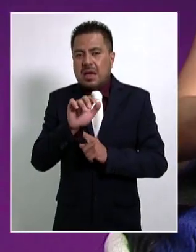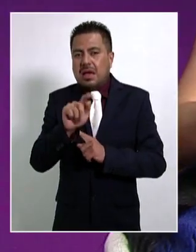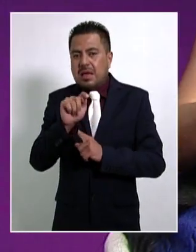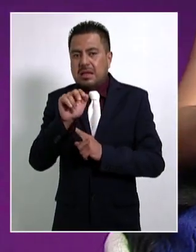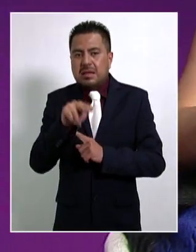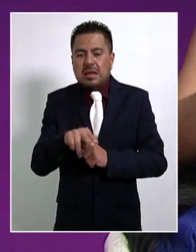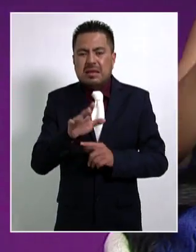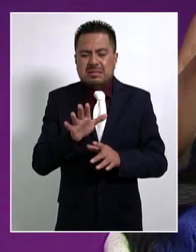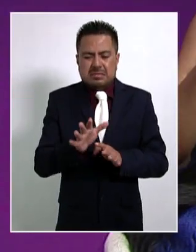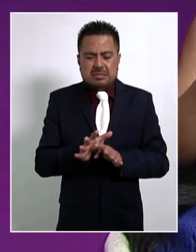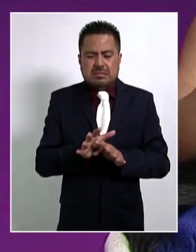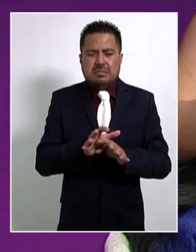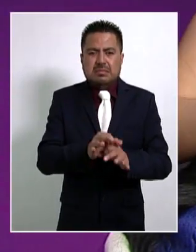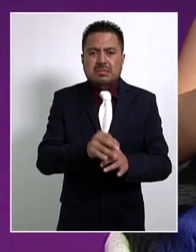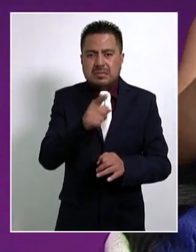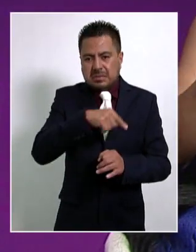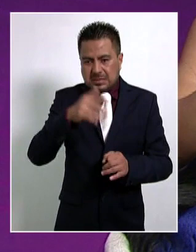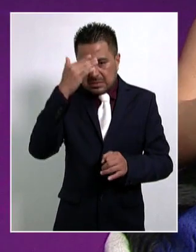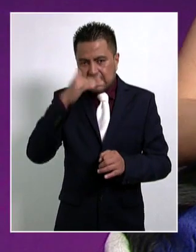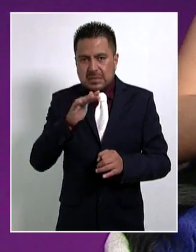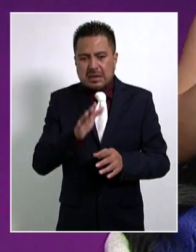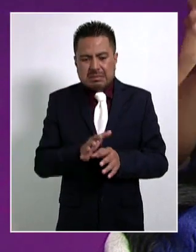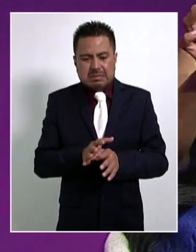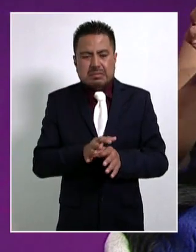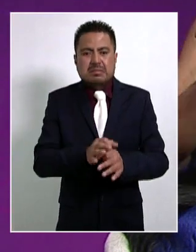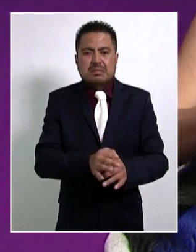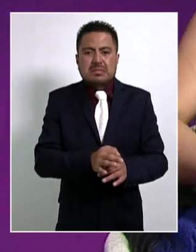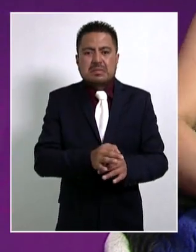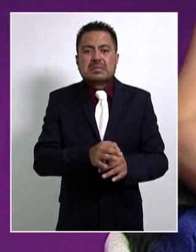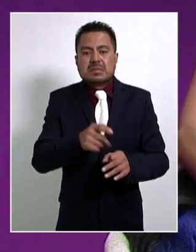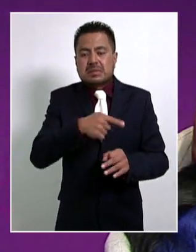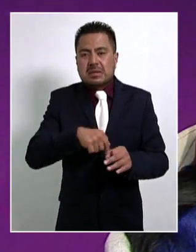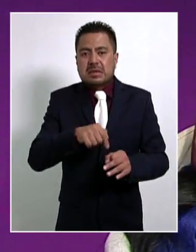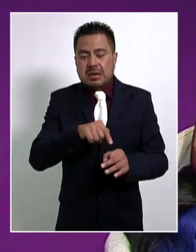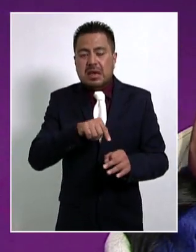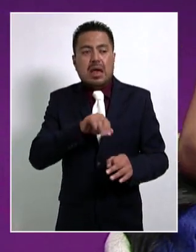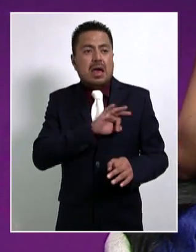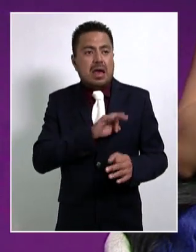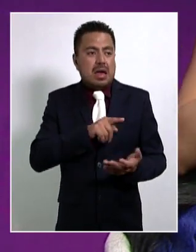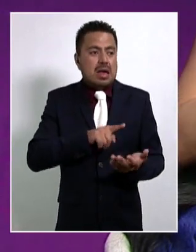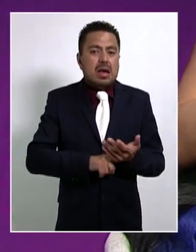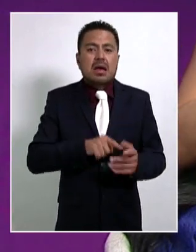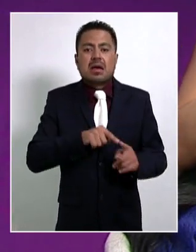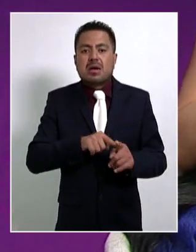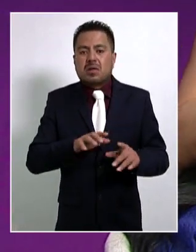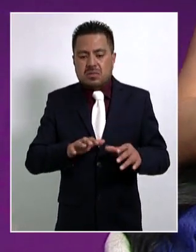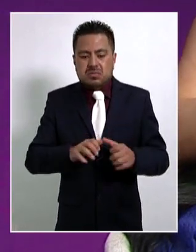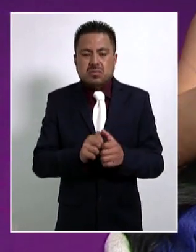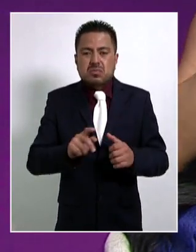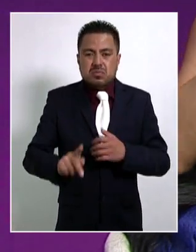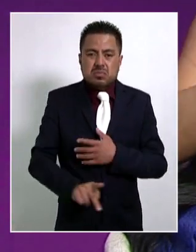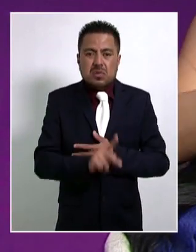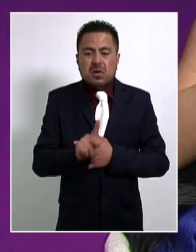poblado pequeño y como ustedes saben, en pueblo chico el infierno es grande y es un poblado con normas